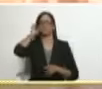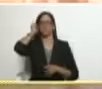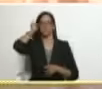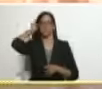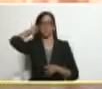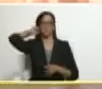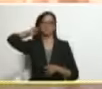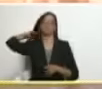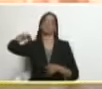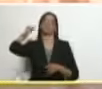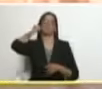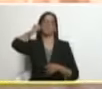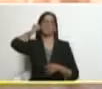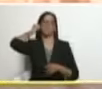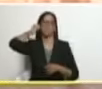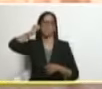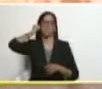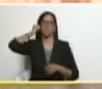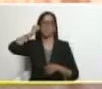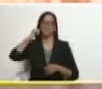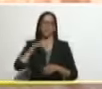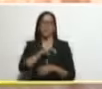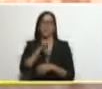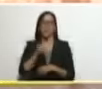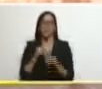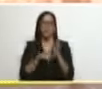Igualmente, en el artículo 29